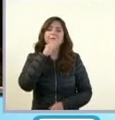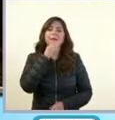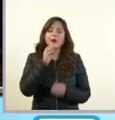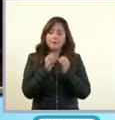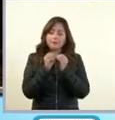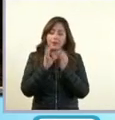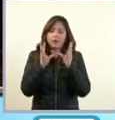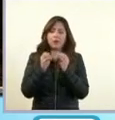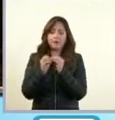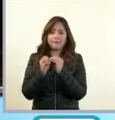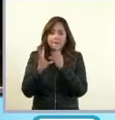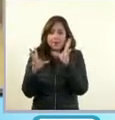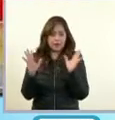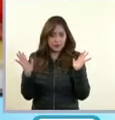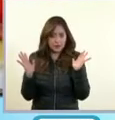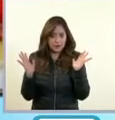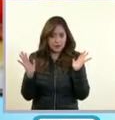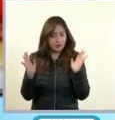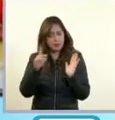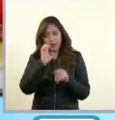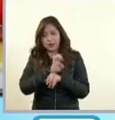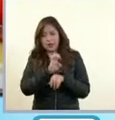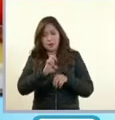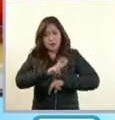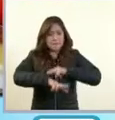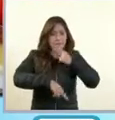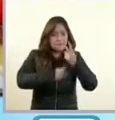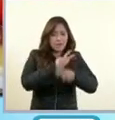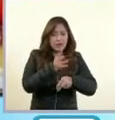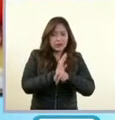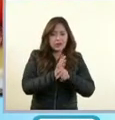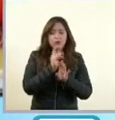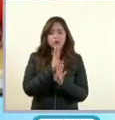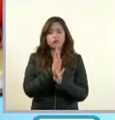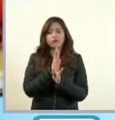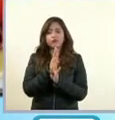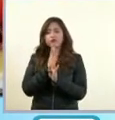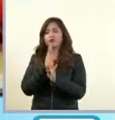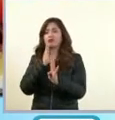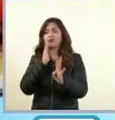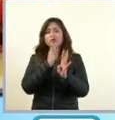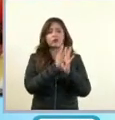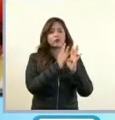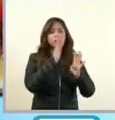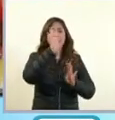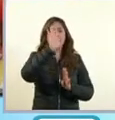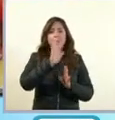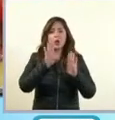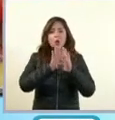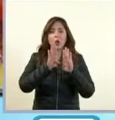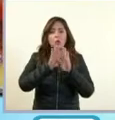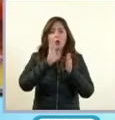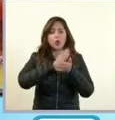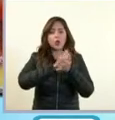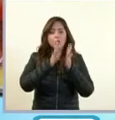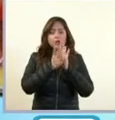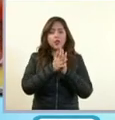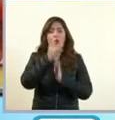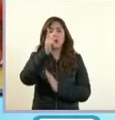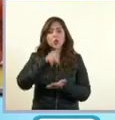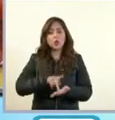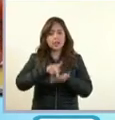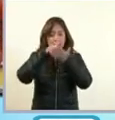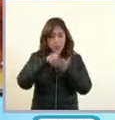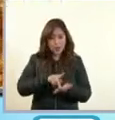fíjense ustedes, vamos a llegar al cine y estamos en la fila, es como si estuviéramos en la fila de las tortillas, ¿no? Está la fila de las tortillas, su kilito, métase a